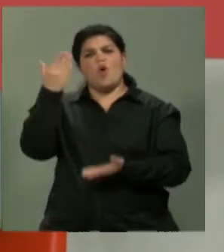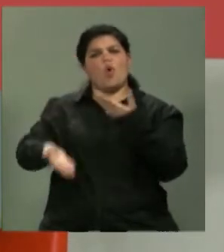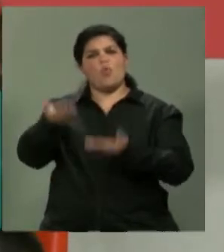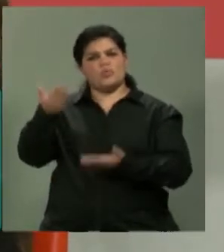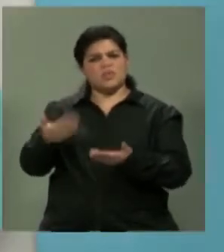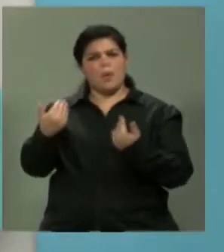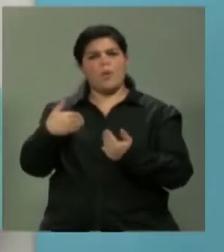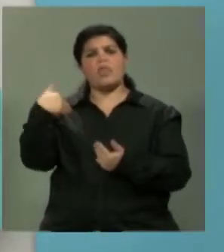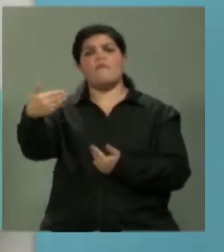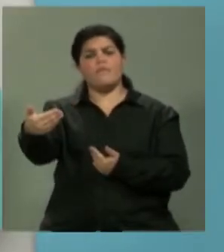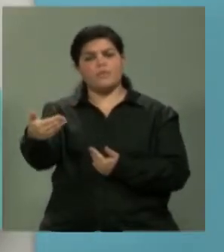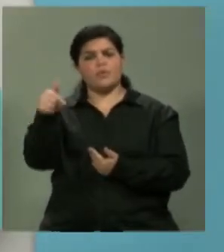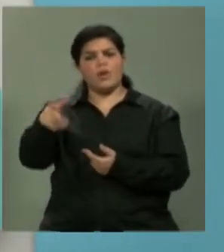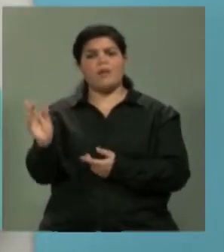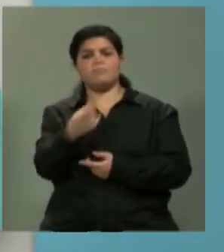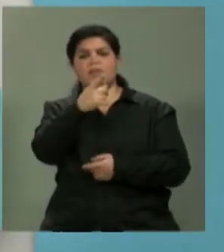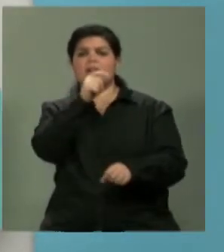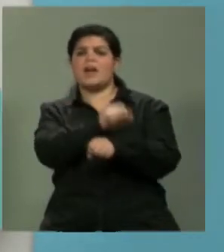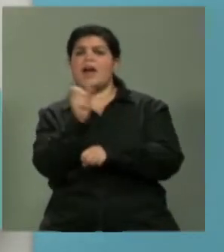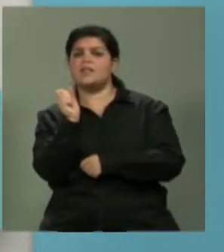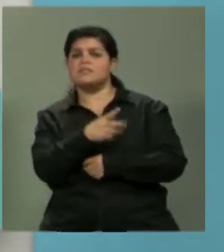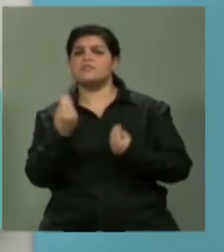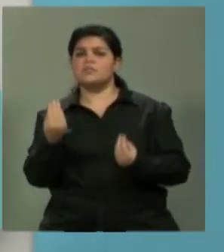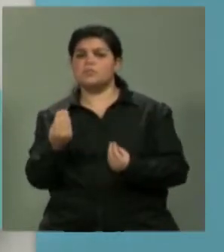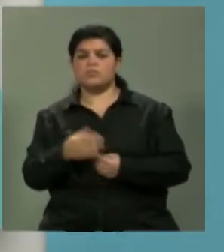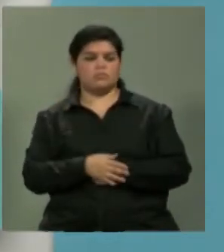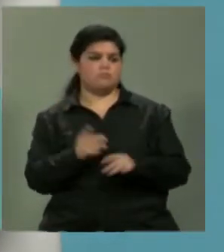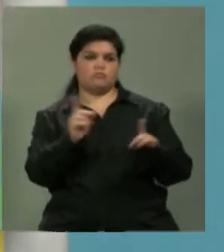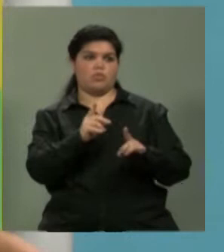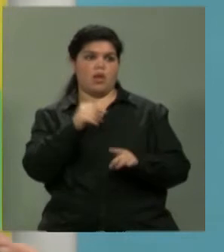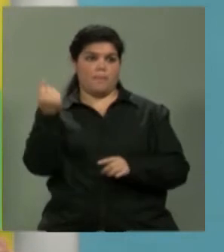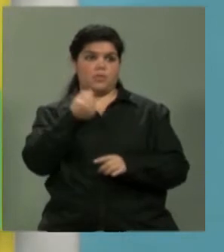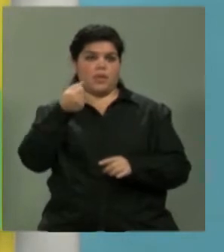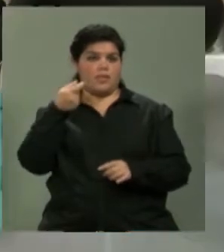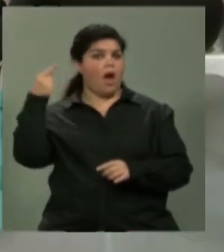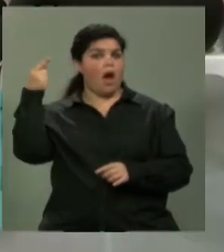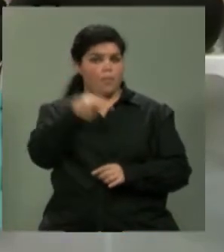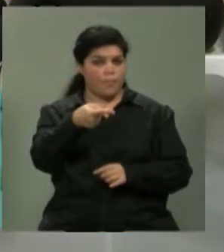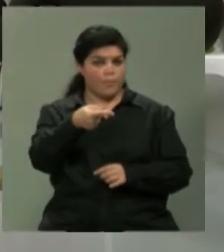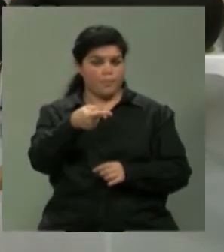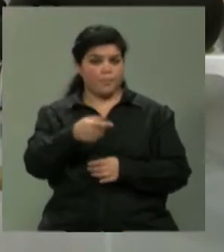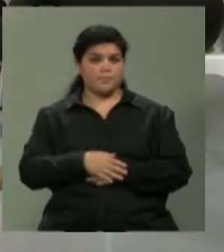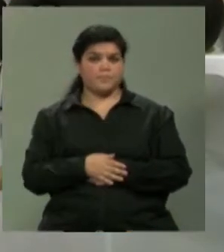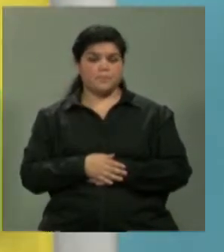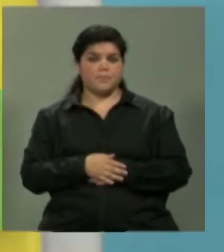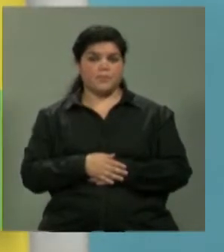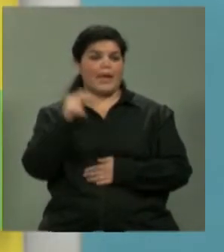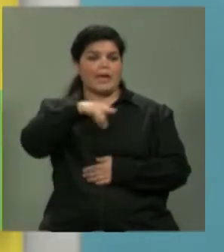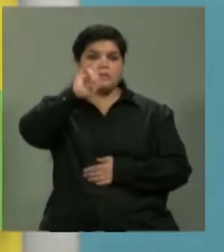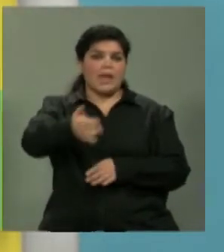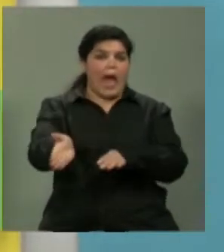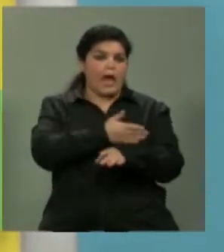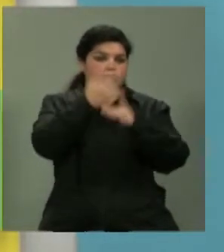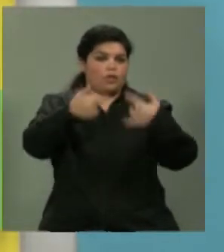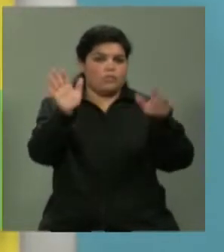que un chica lo lleve a Nadie va a cárcel? imputar. O sea, para que te imputen, doctor, tenés que consustanciar una causa. Acá se